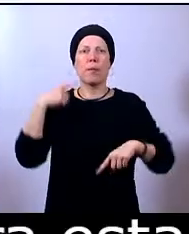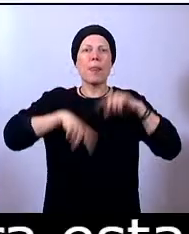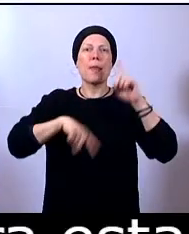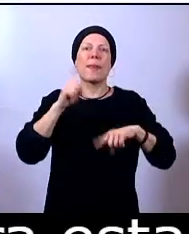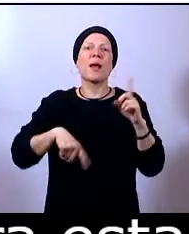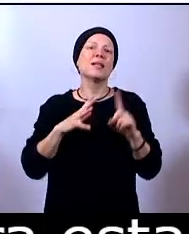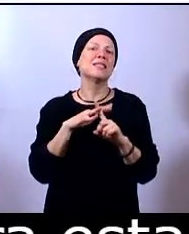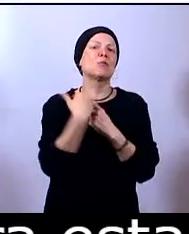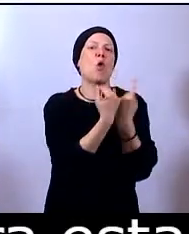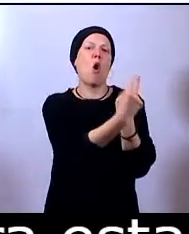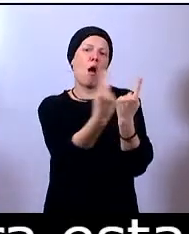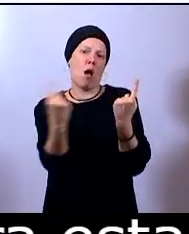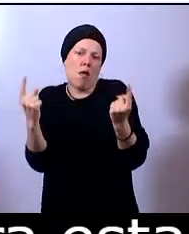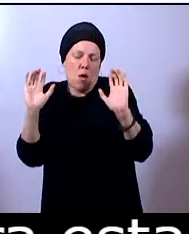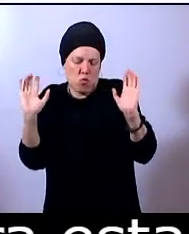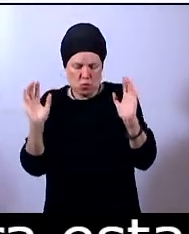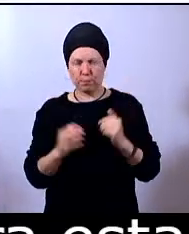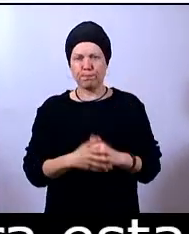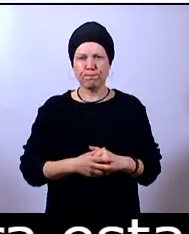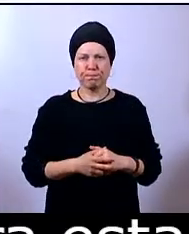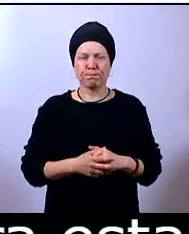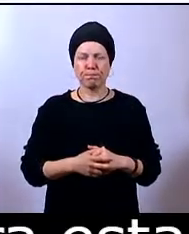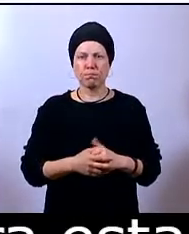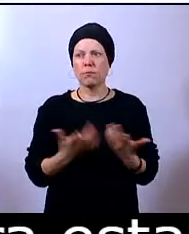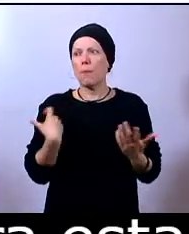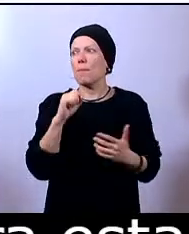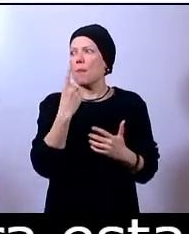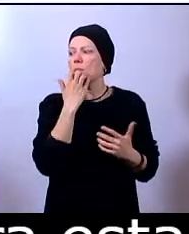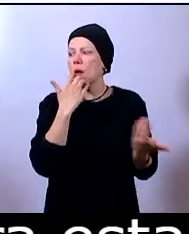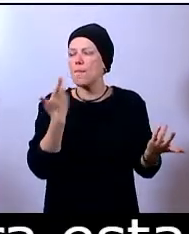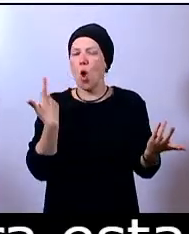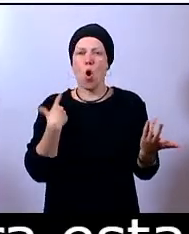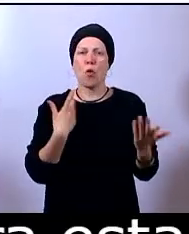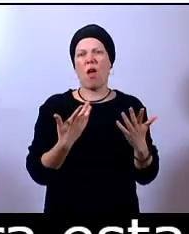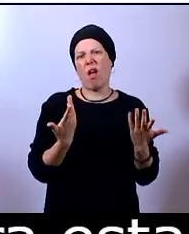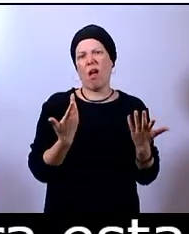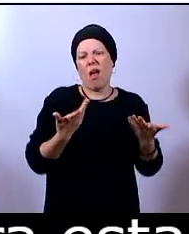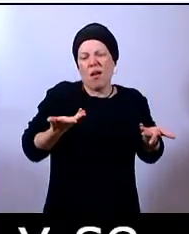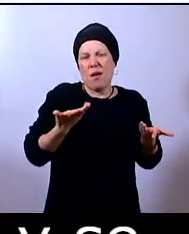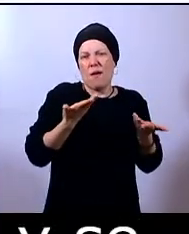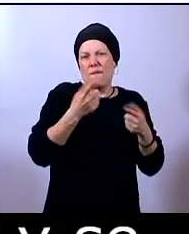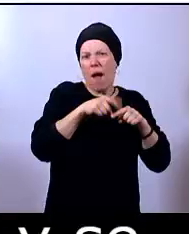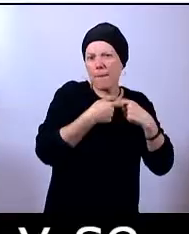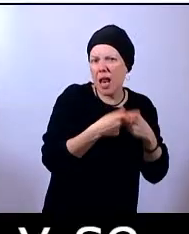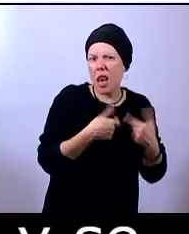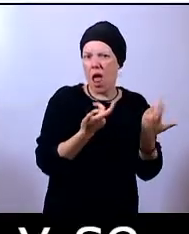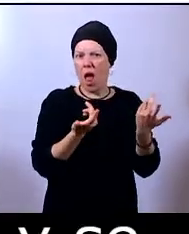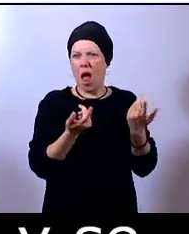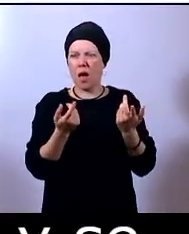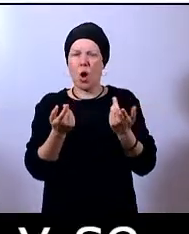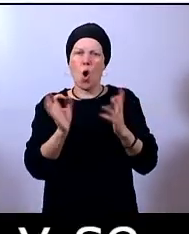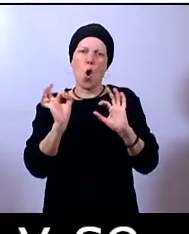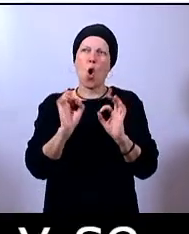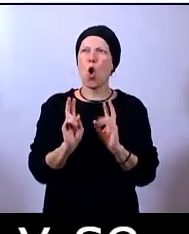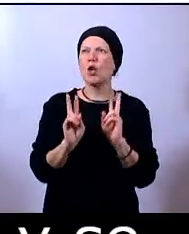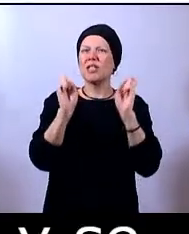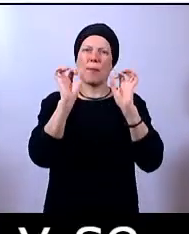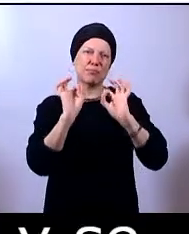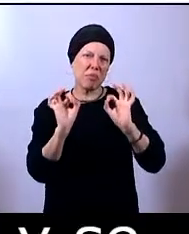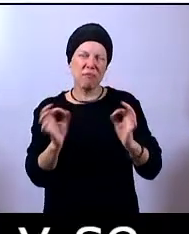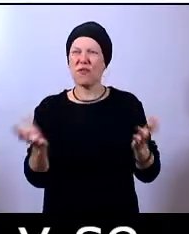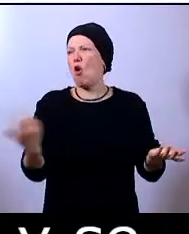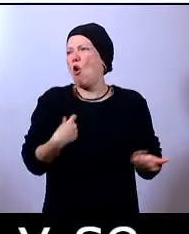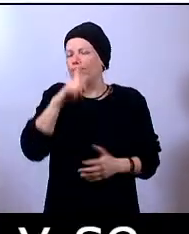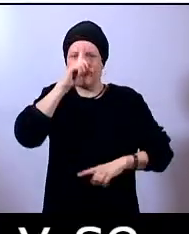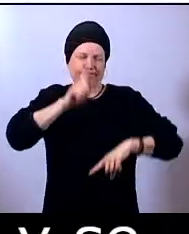las consideraciones particulares de cada uno, sobre todo en temas de conciliación, en algún tema específico, embarazos, etcétera, que haya que